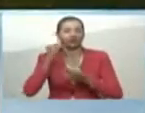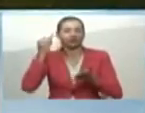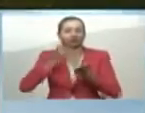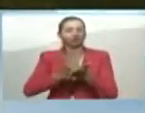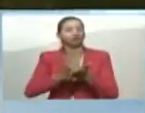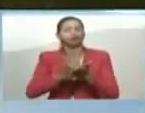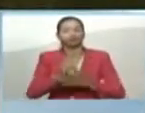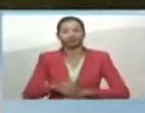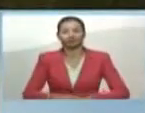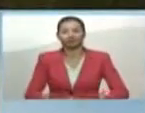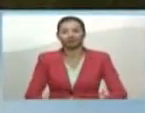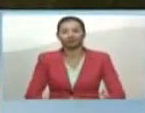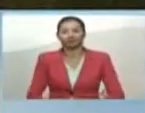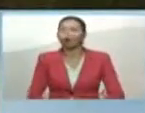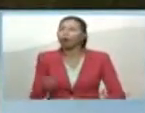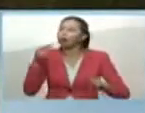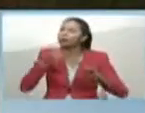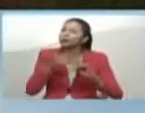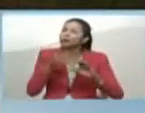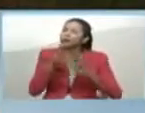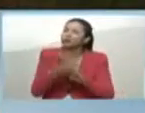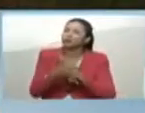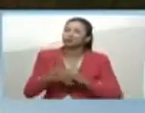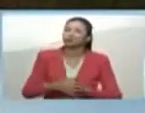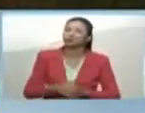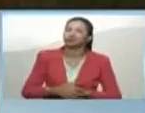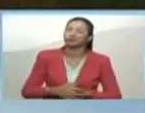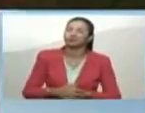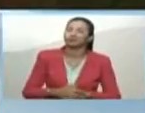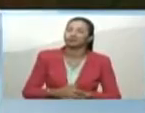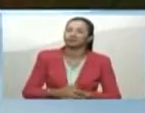Pero el objetivo es más importante que la forma.